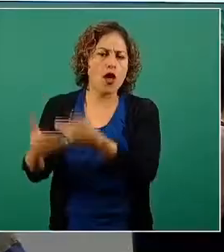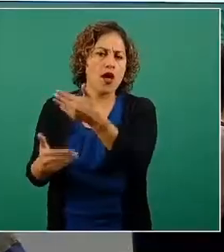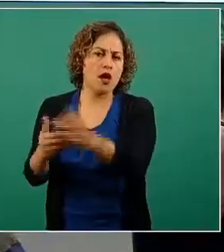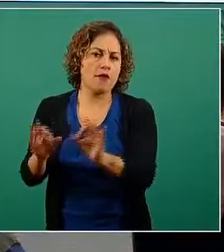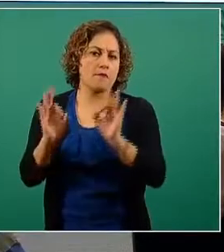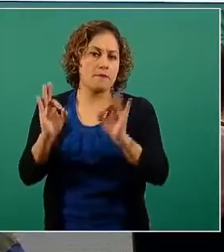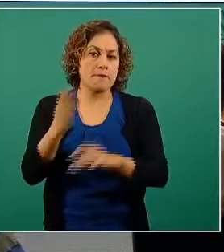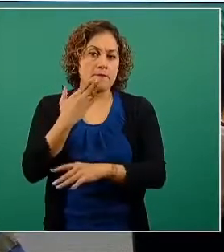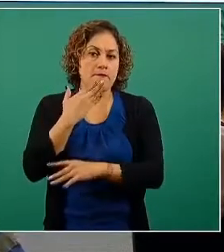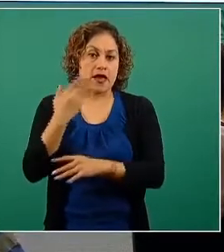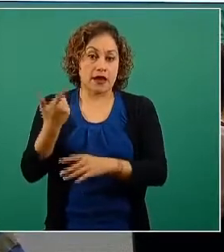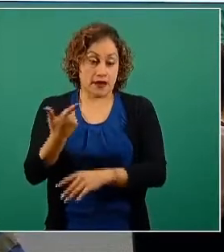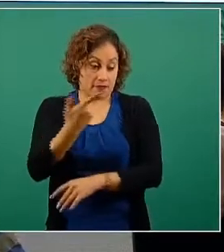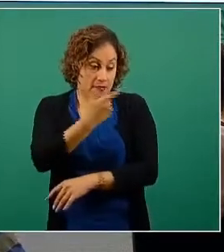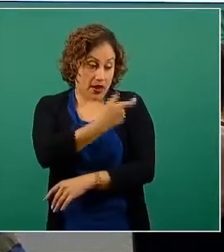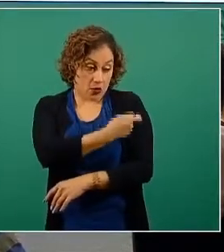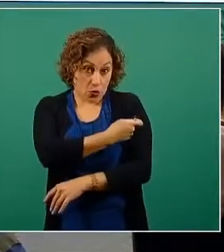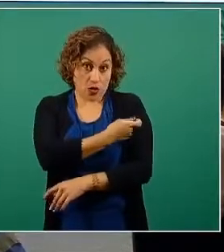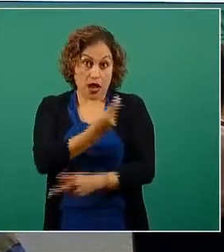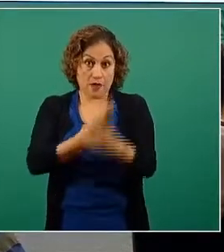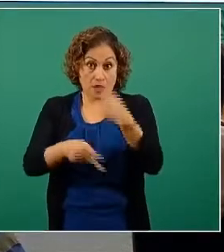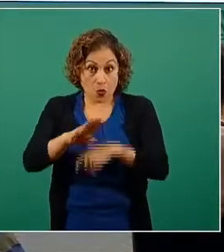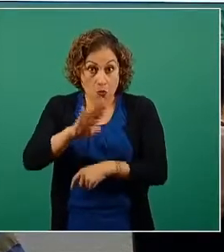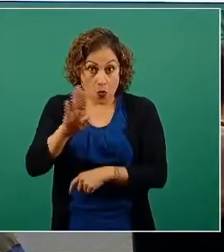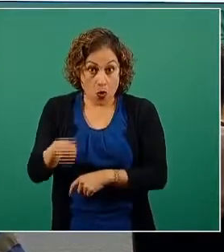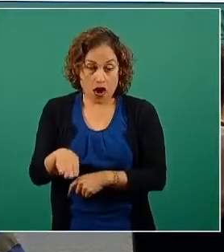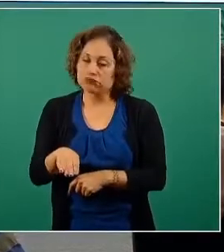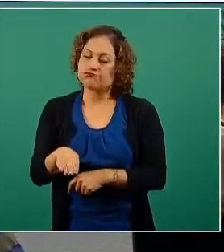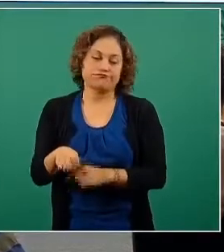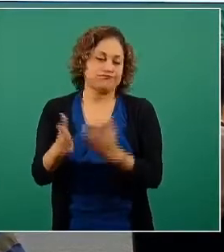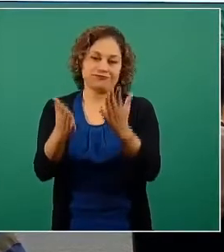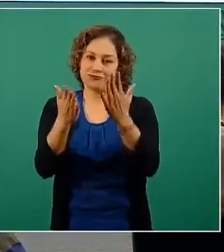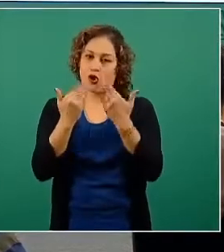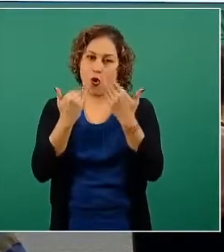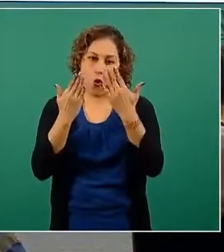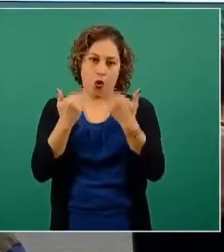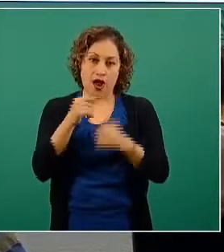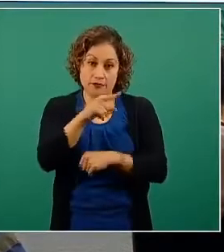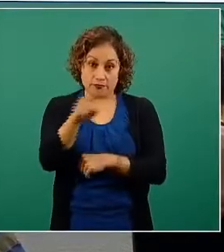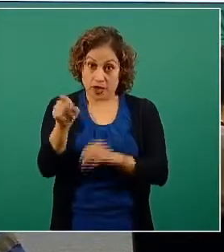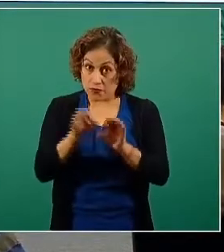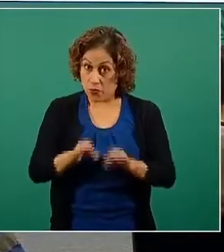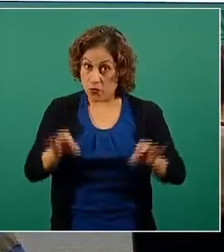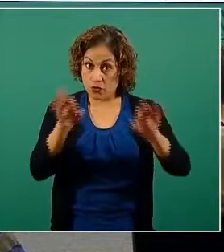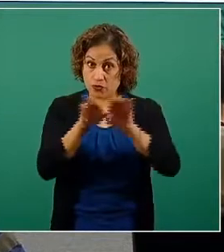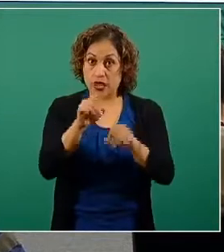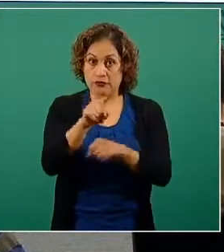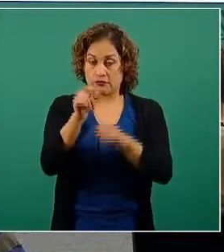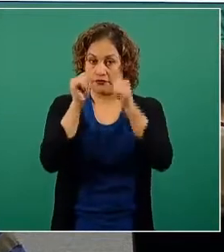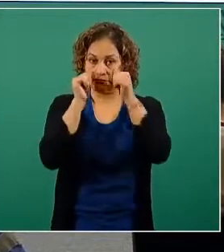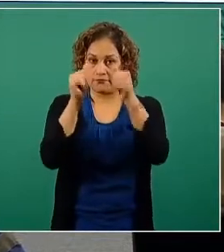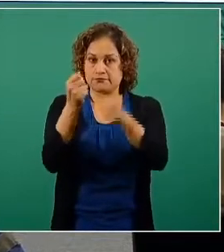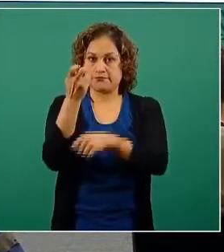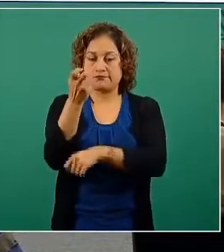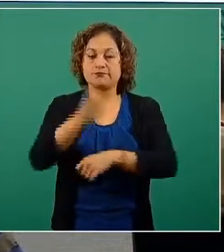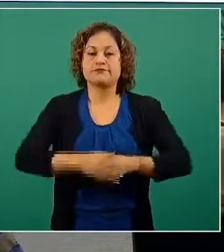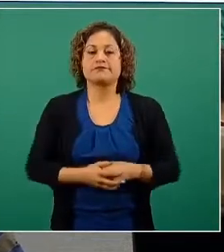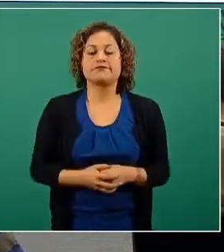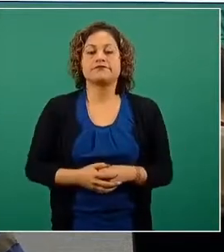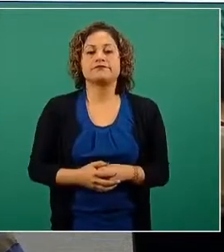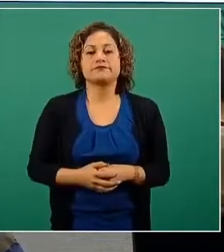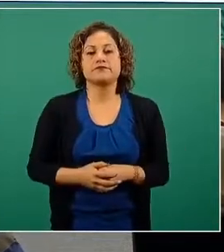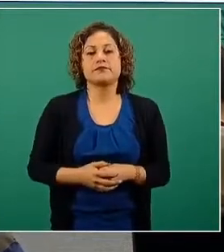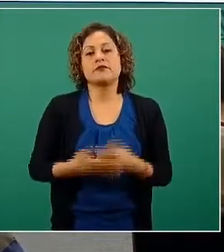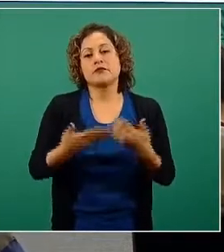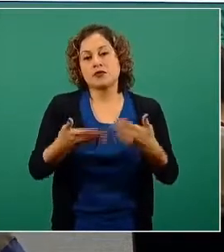vacuna. Y creo que también eso ya se los han venido comentando. Y algo que es muy importante identificar es que, a pesar del